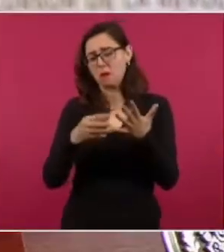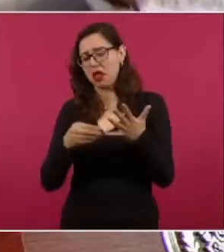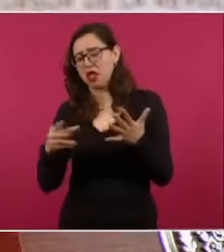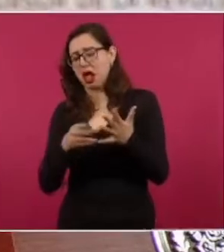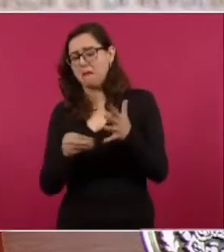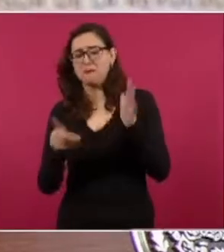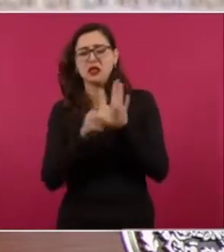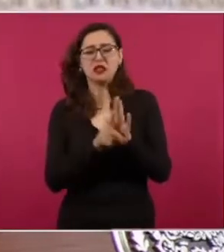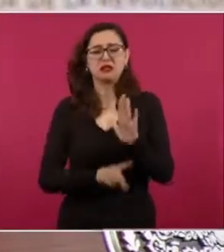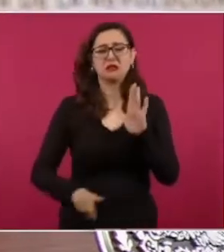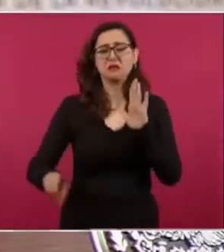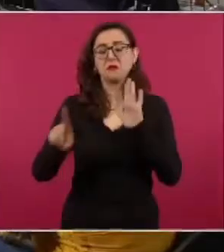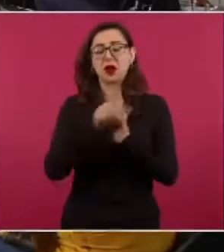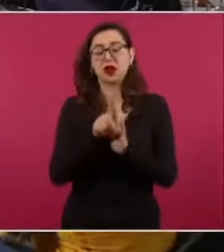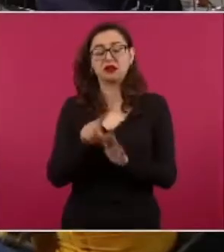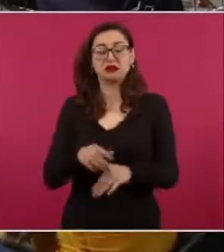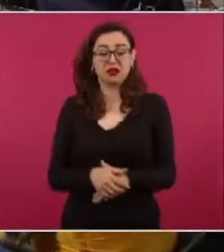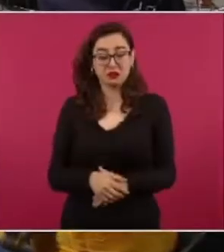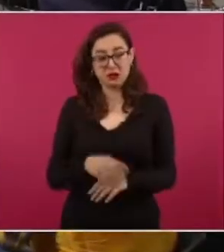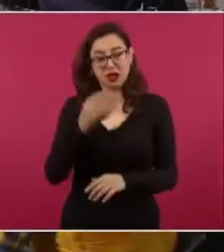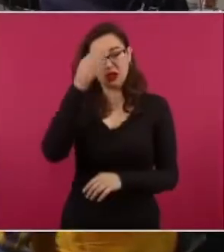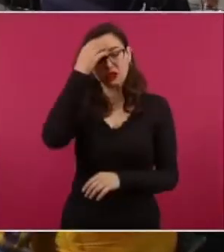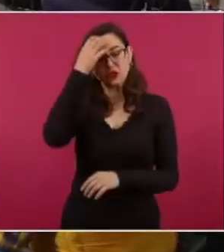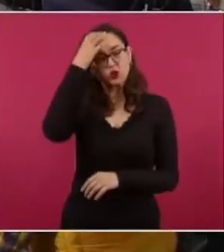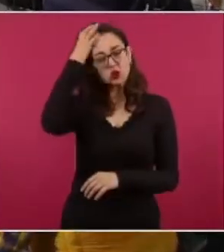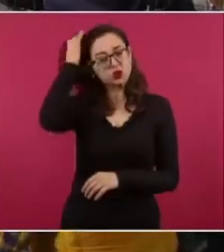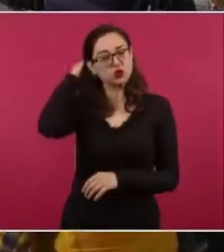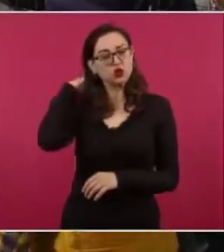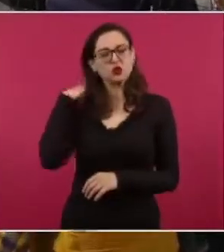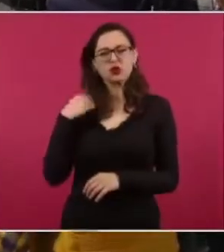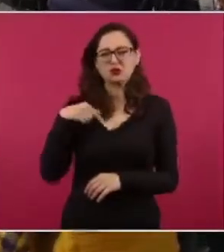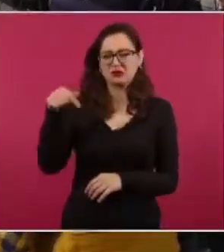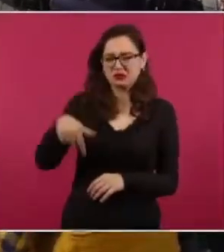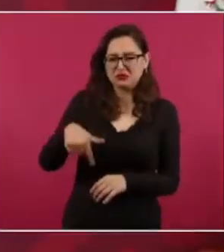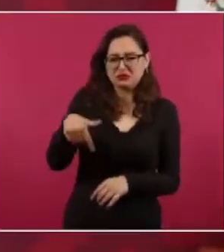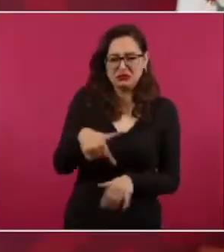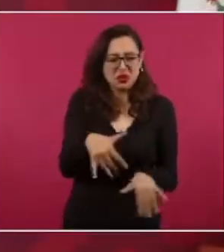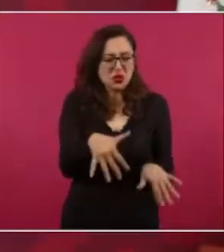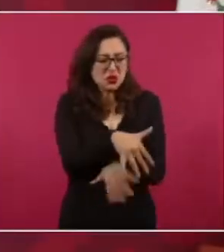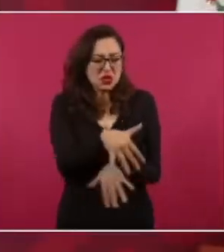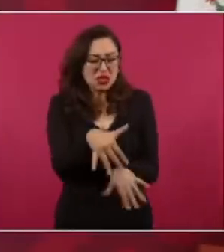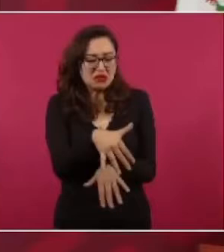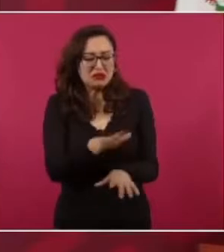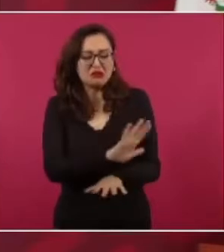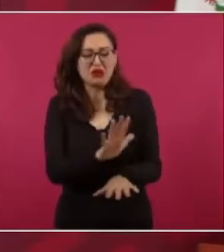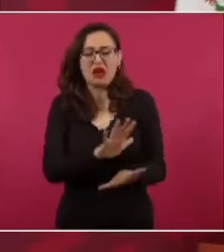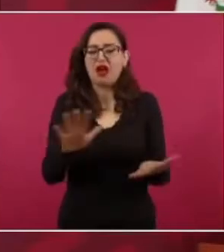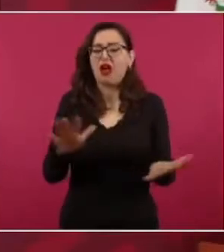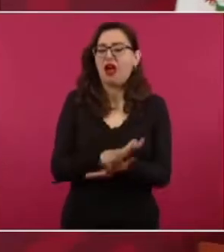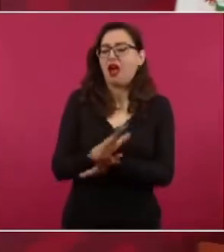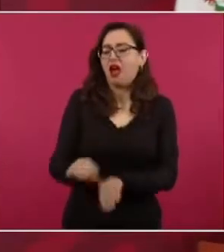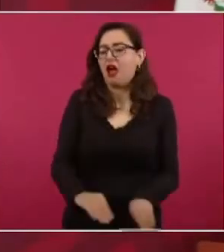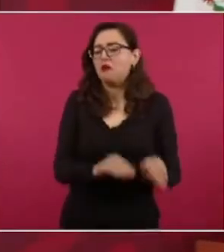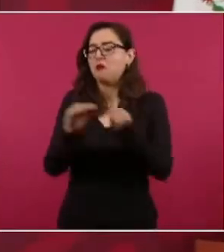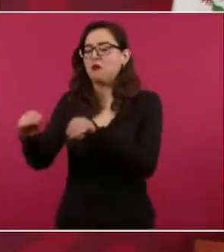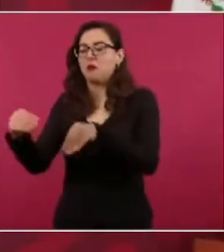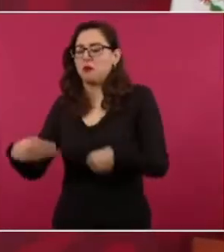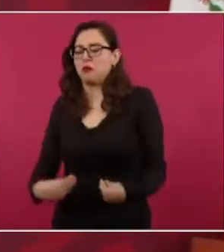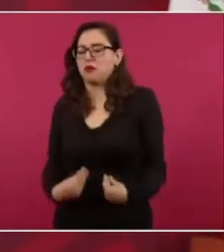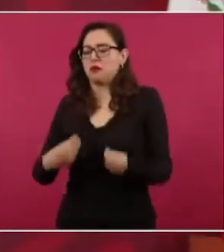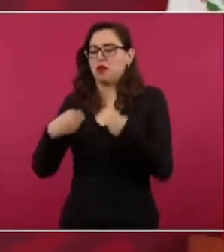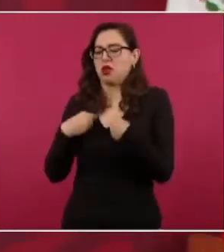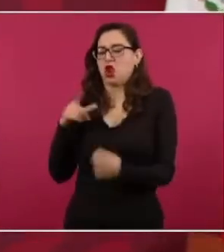se pasan a vivir a las lomas, aunque hayan estudiado